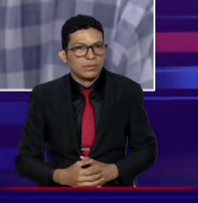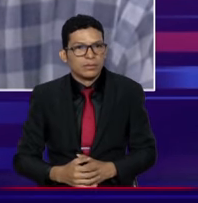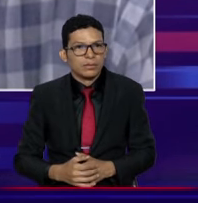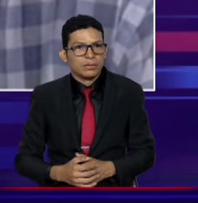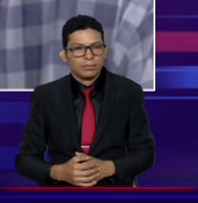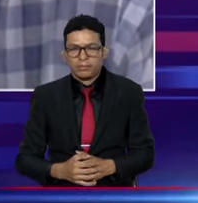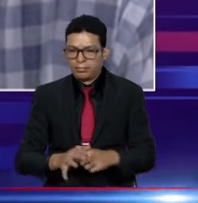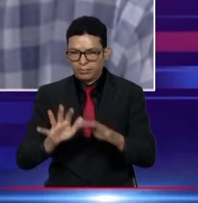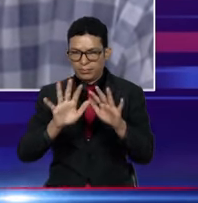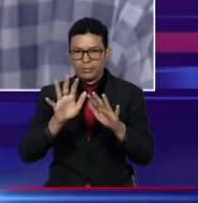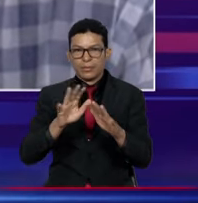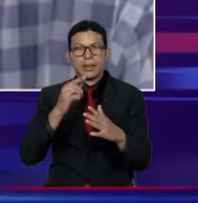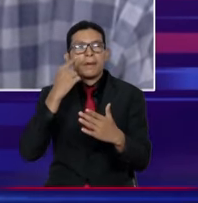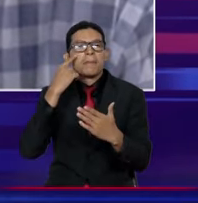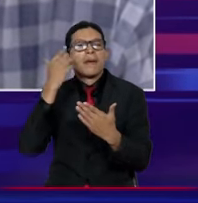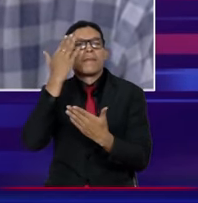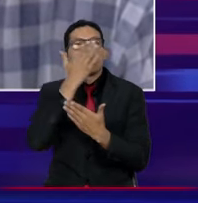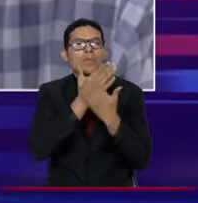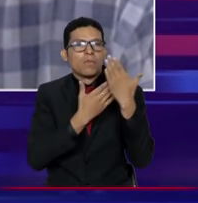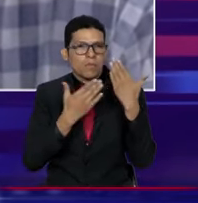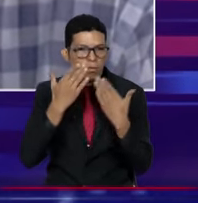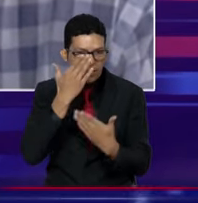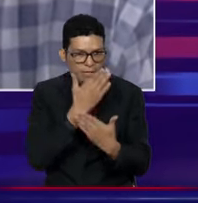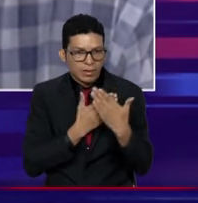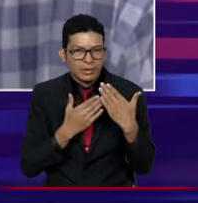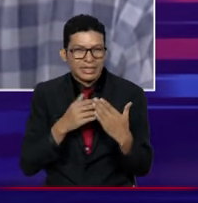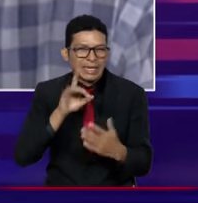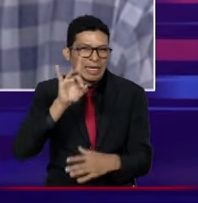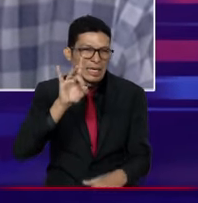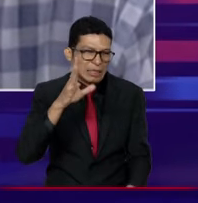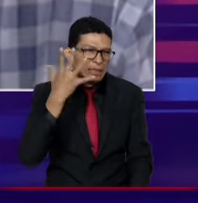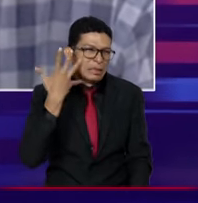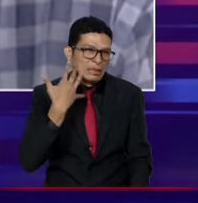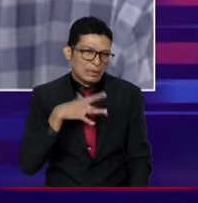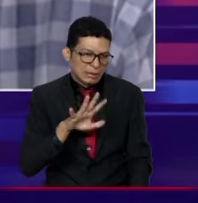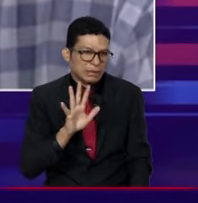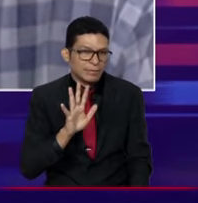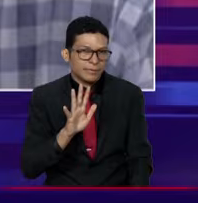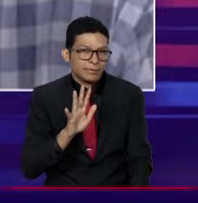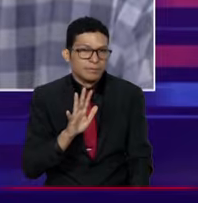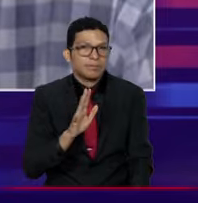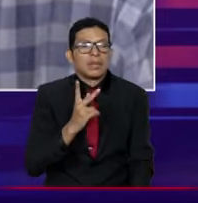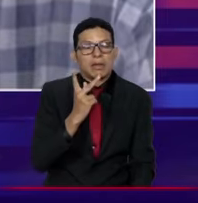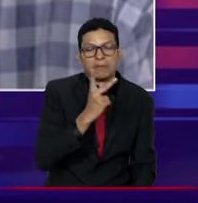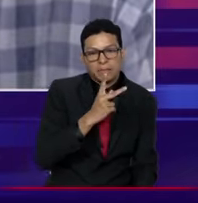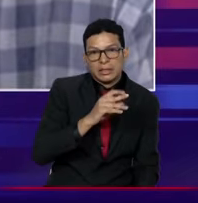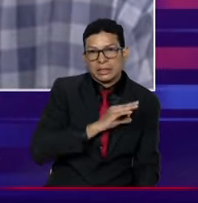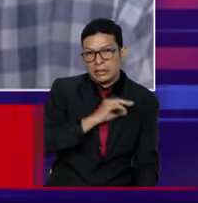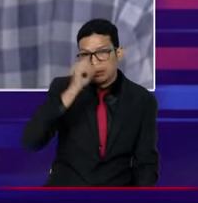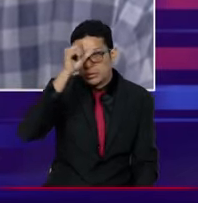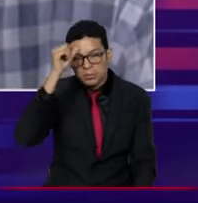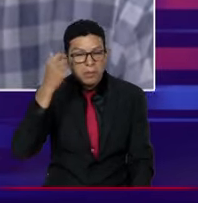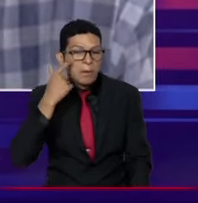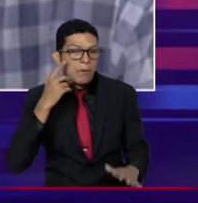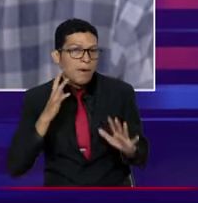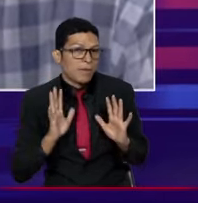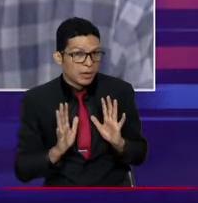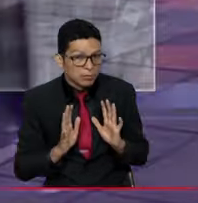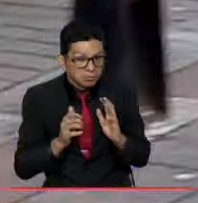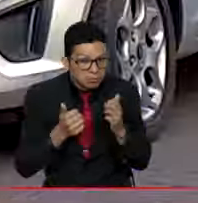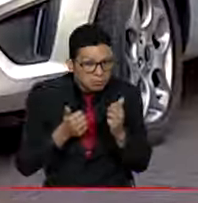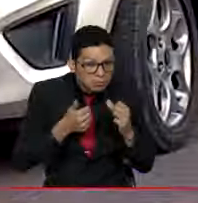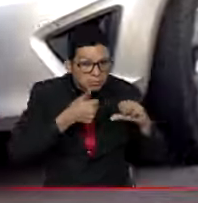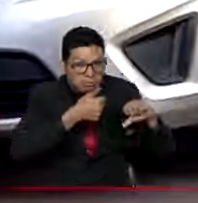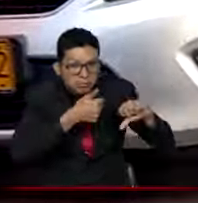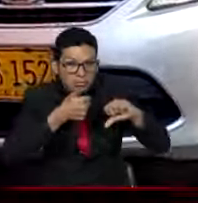No. Vamos a hacer un piloto. Creemos que por unos 15 días vamos a ver a mí cómo nos va, cómo nos favorece. Y posteriormente pues tomamos